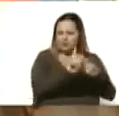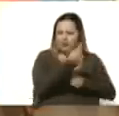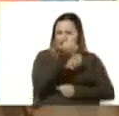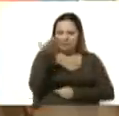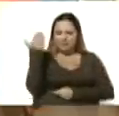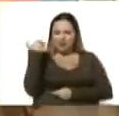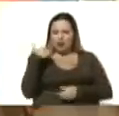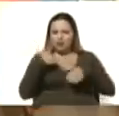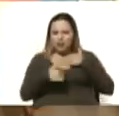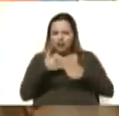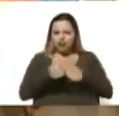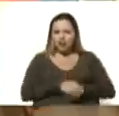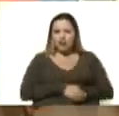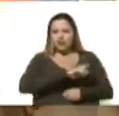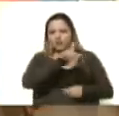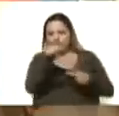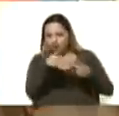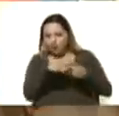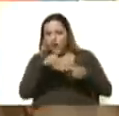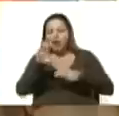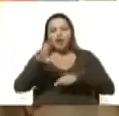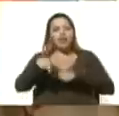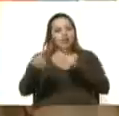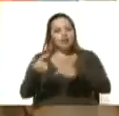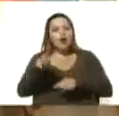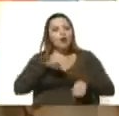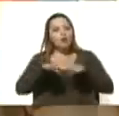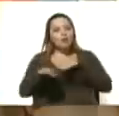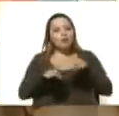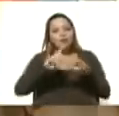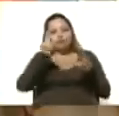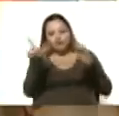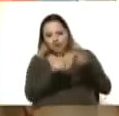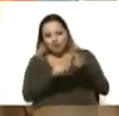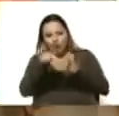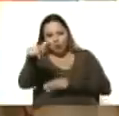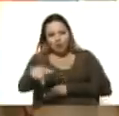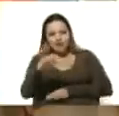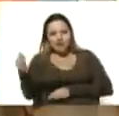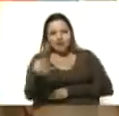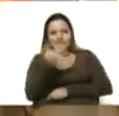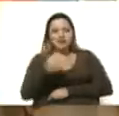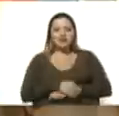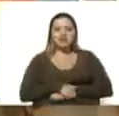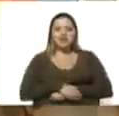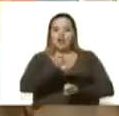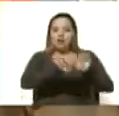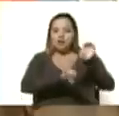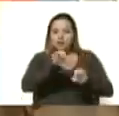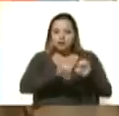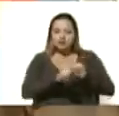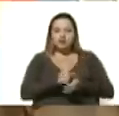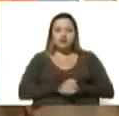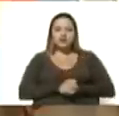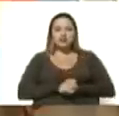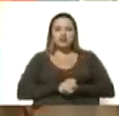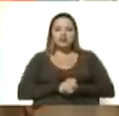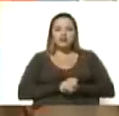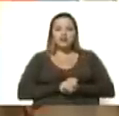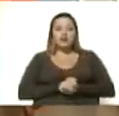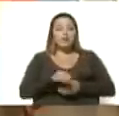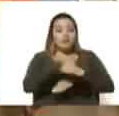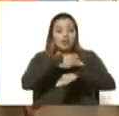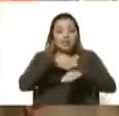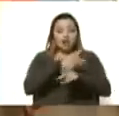pasado, el jueves, hoy es la tercera, las audiencias preliminares donde el Ministerio Público, los investigados, los ha acusado,